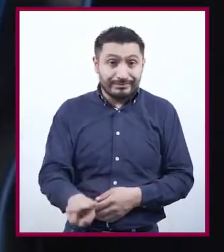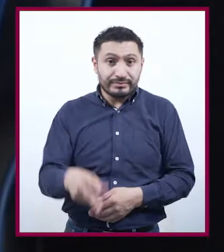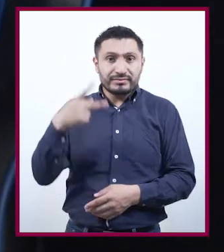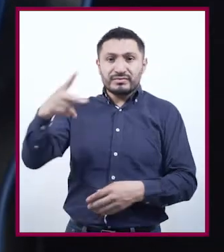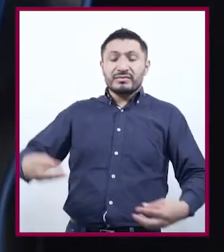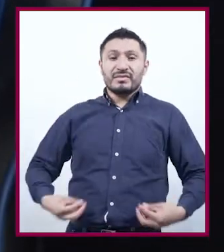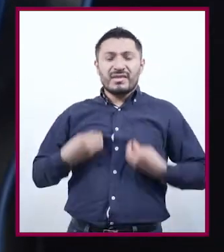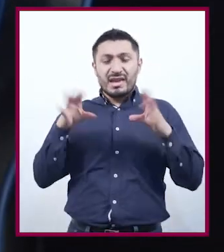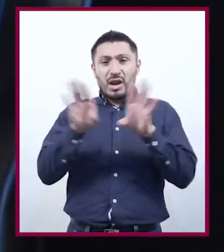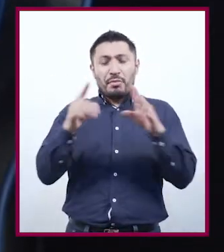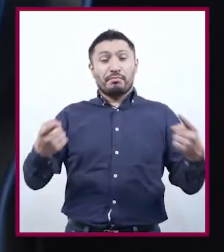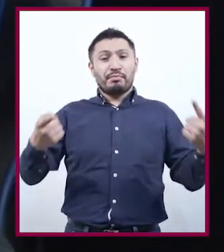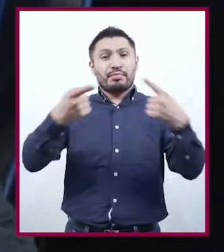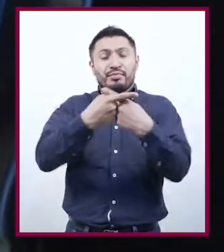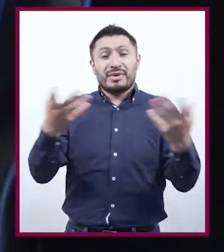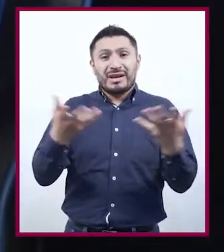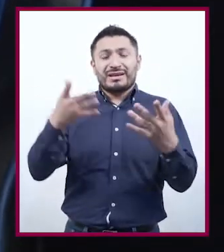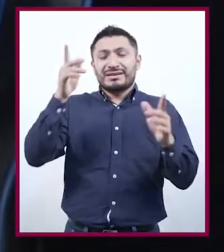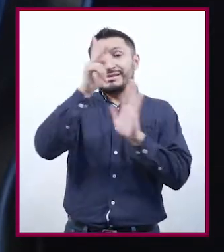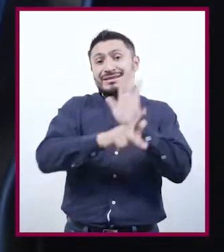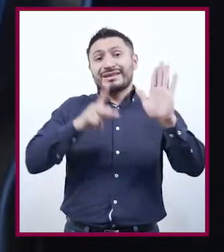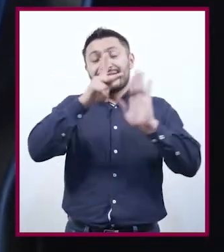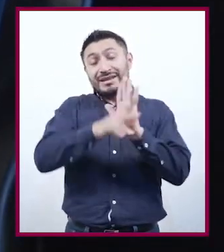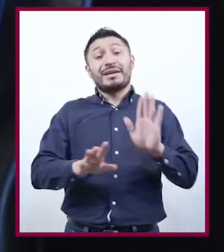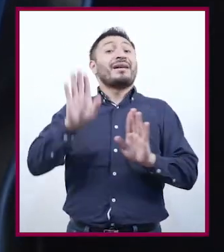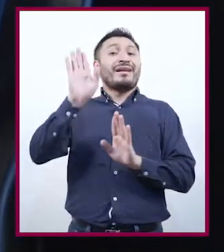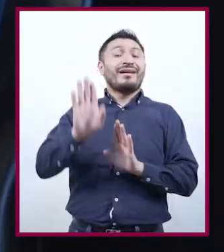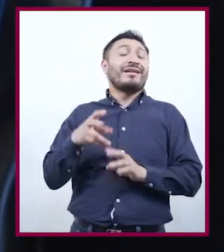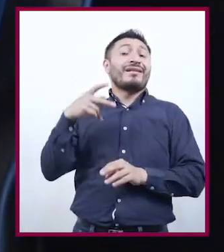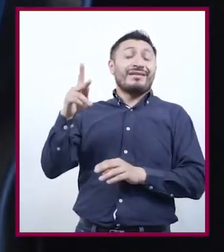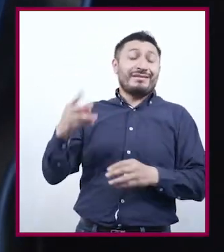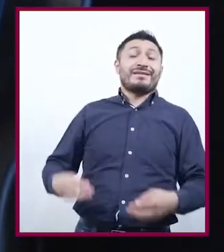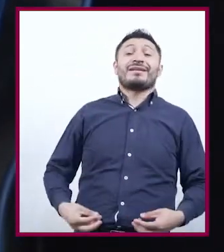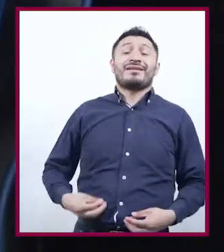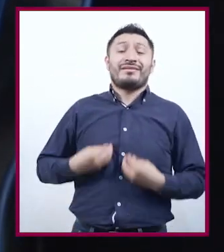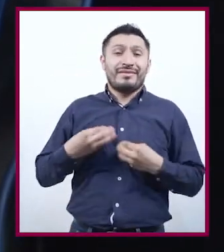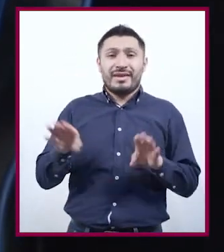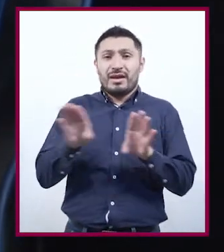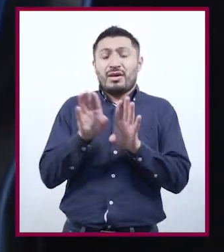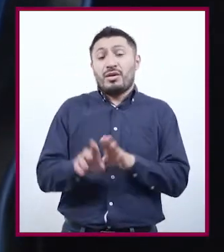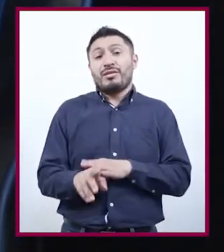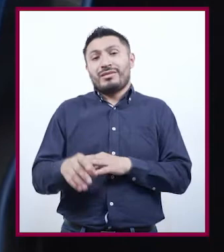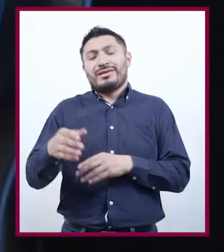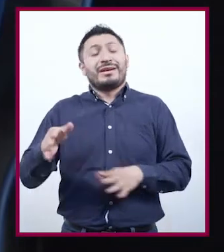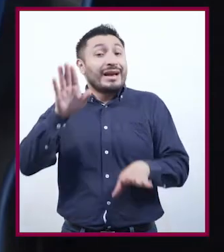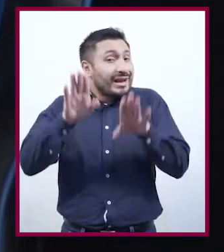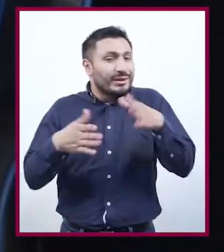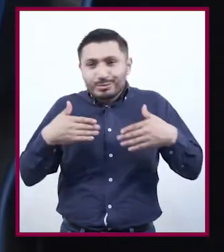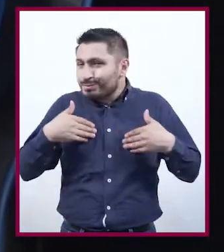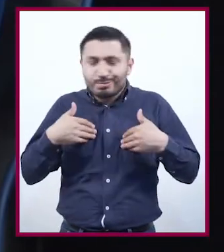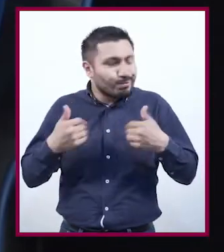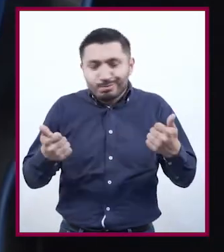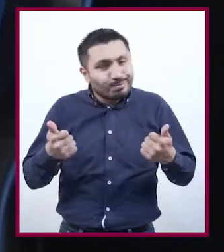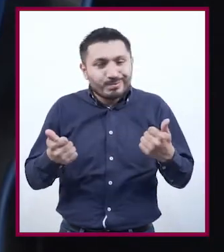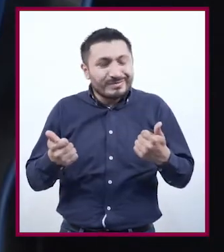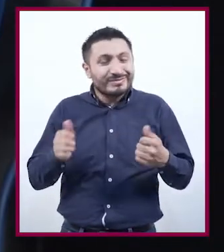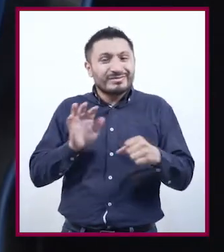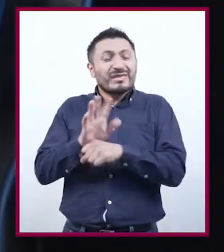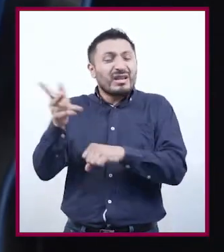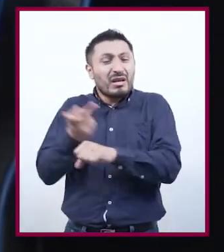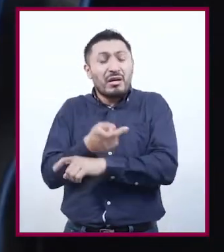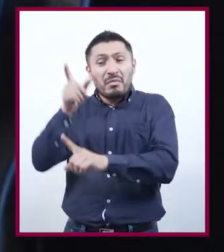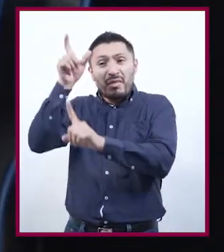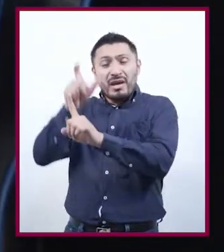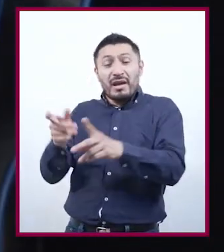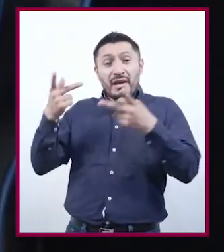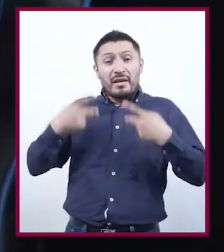tan contradictoria que bien se podría hacer una película hollywoodense sobre él, de esas en las que uno no comprende que en ocasiones